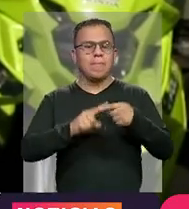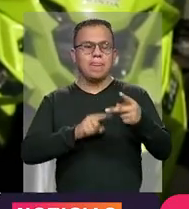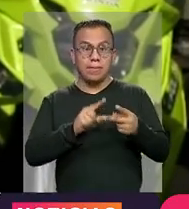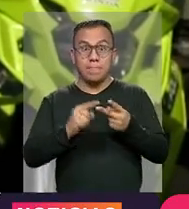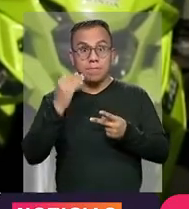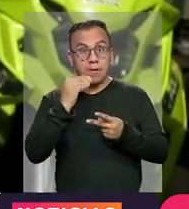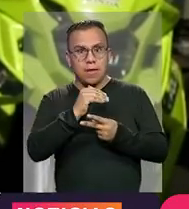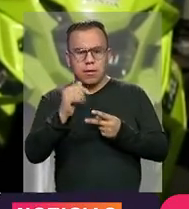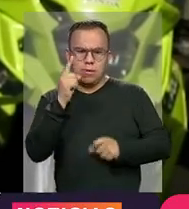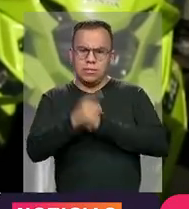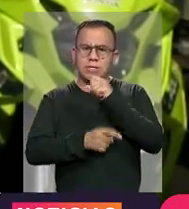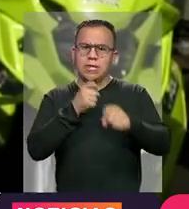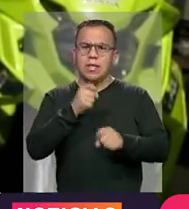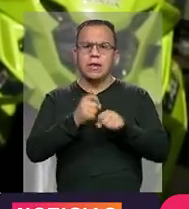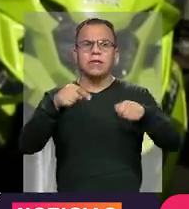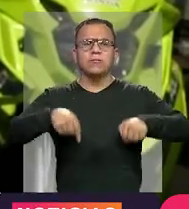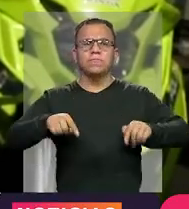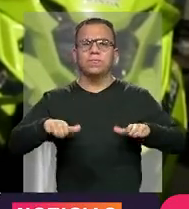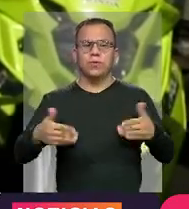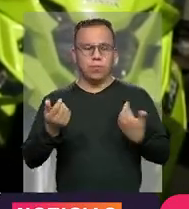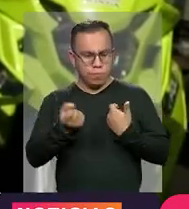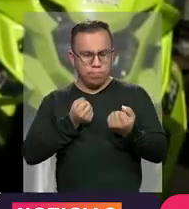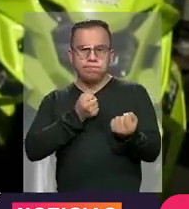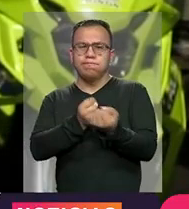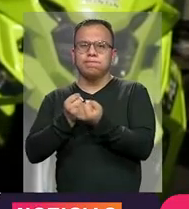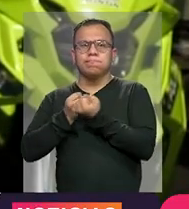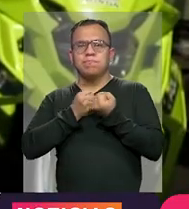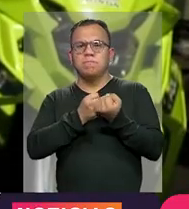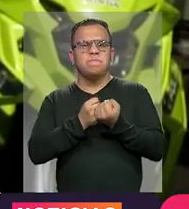para mujeres. Este año vamos a apoyar